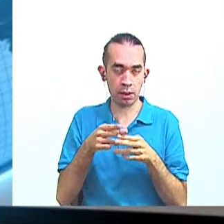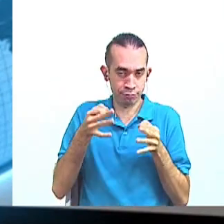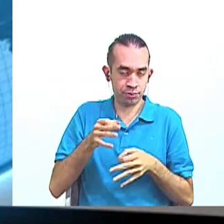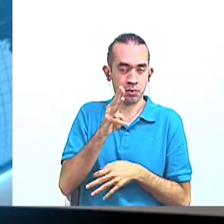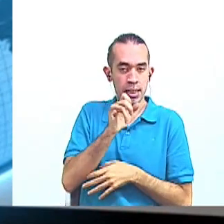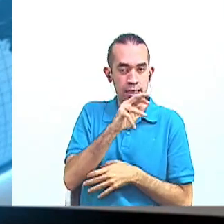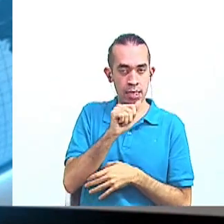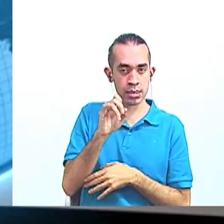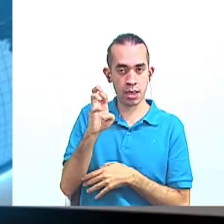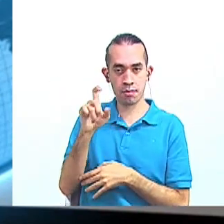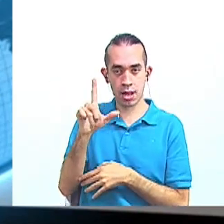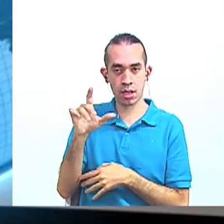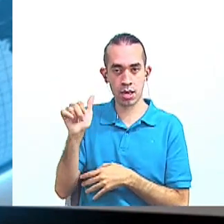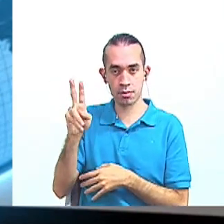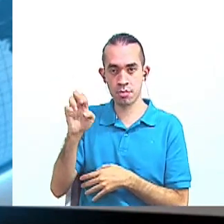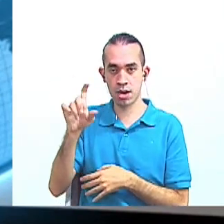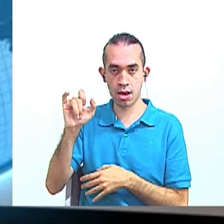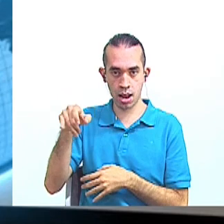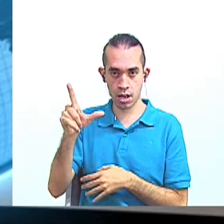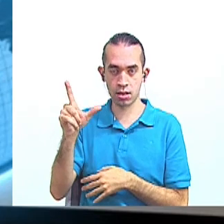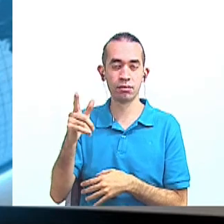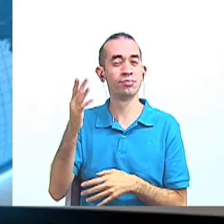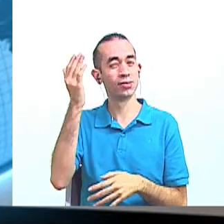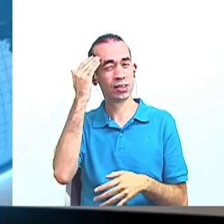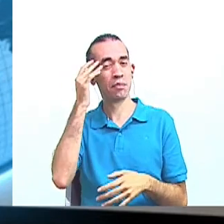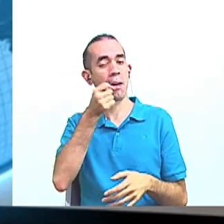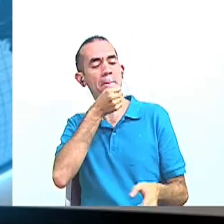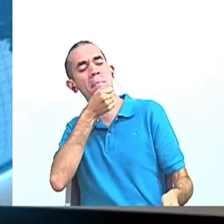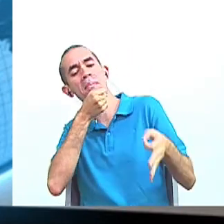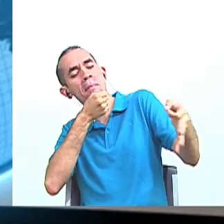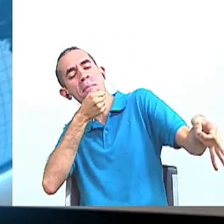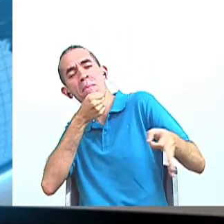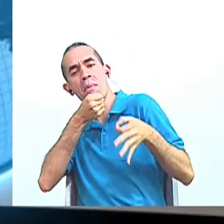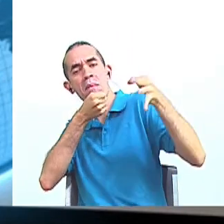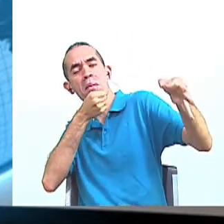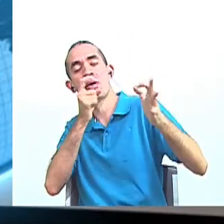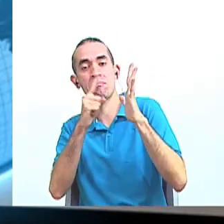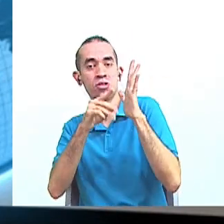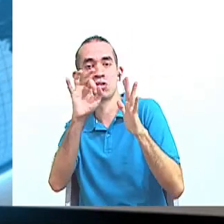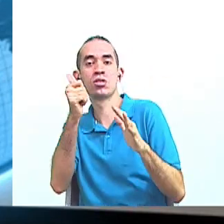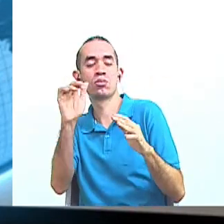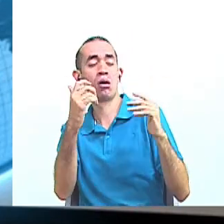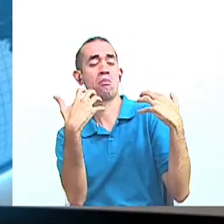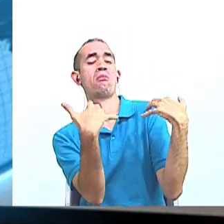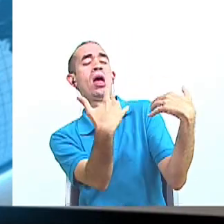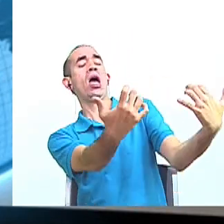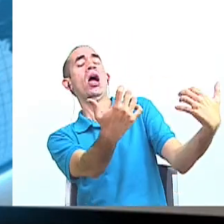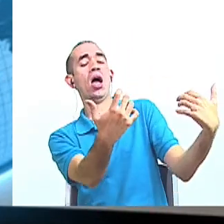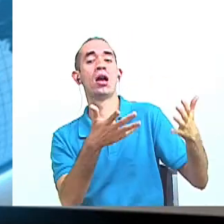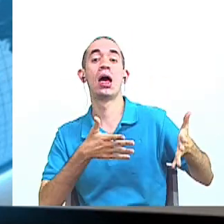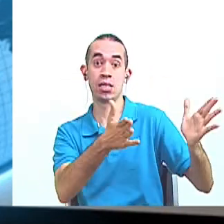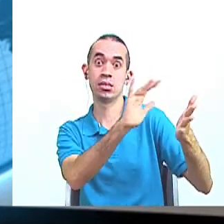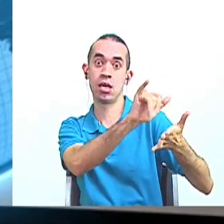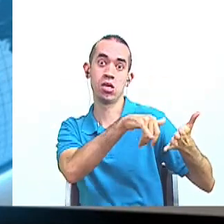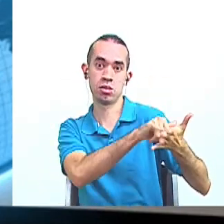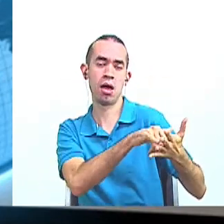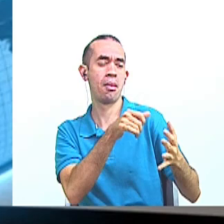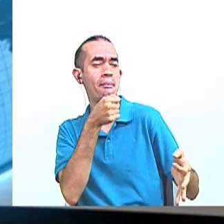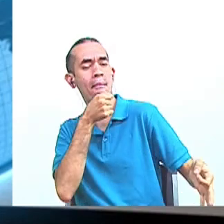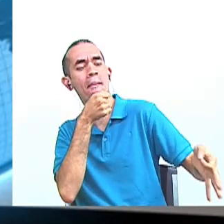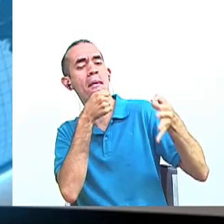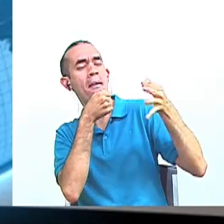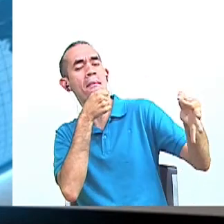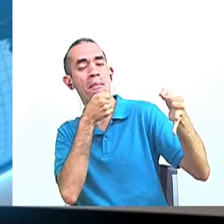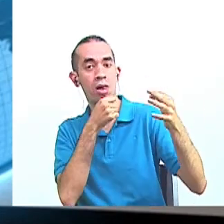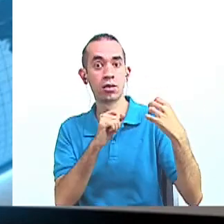que en 1919 había dado un discurso encendido en las calles de la capital y que, bueno, se había también dado aquella quema